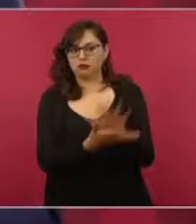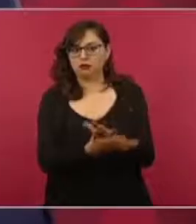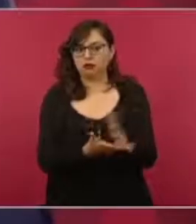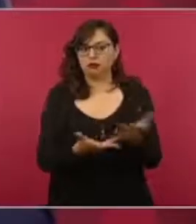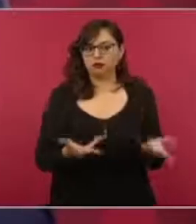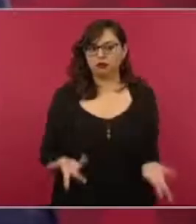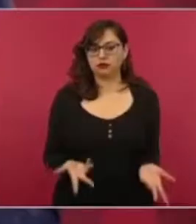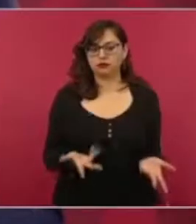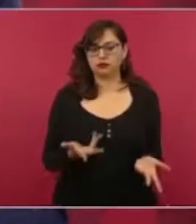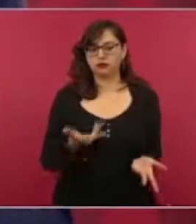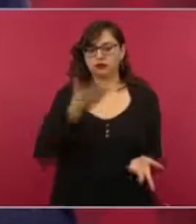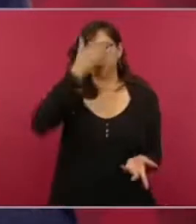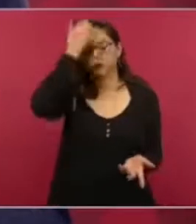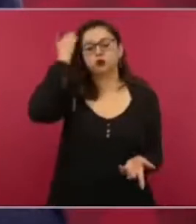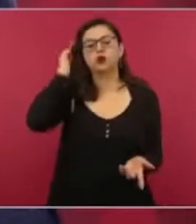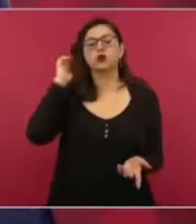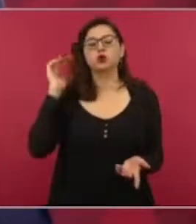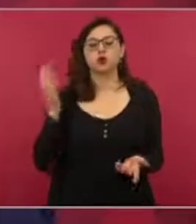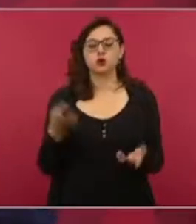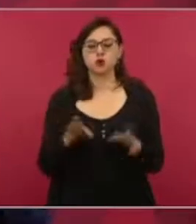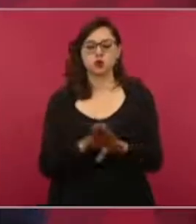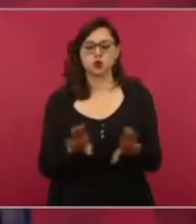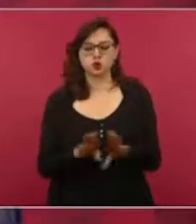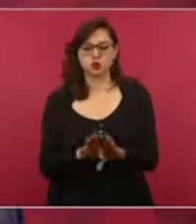Una cosa es